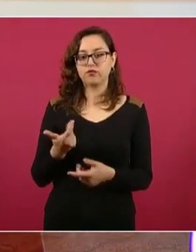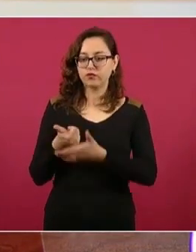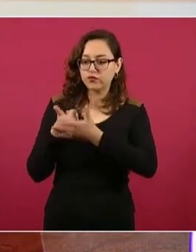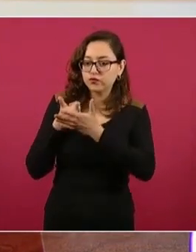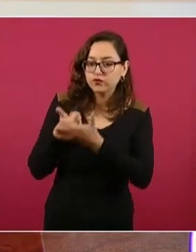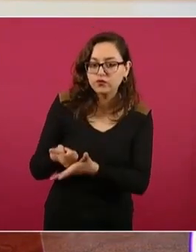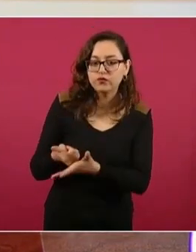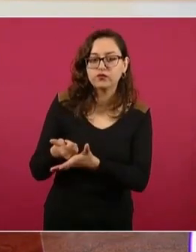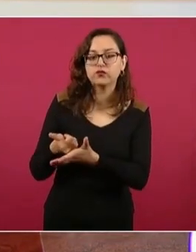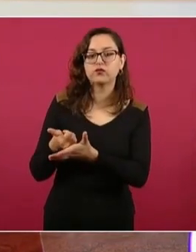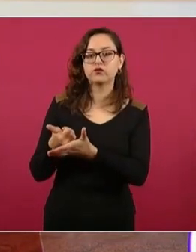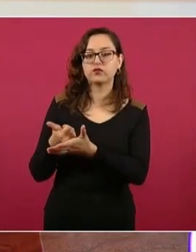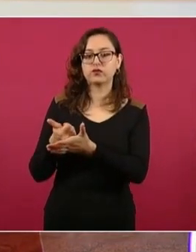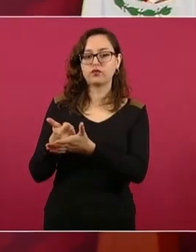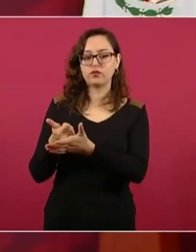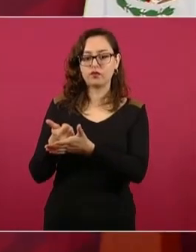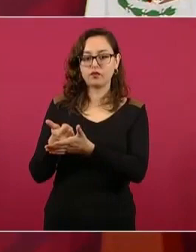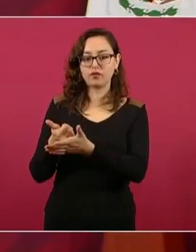para